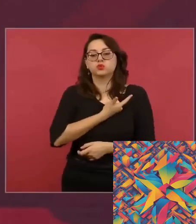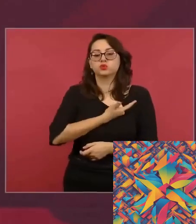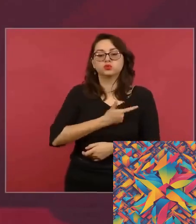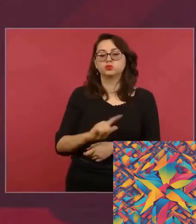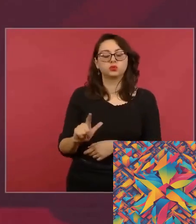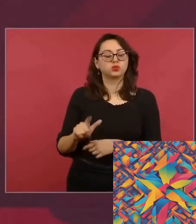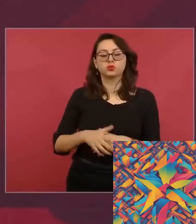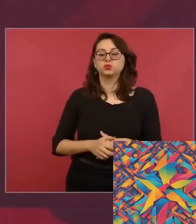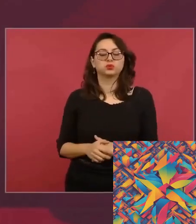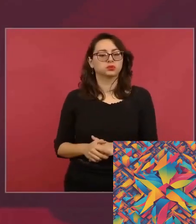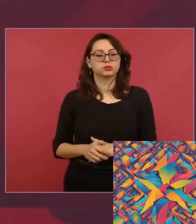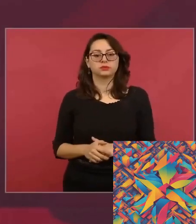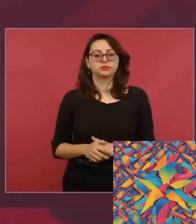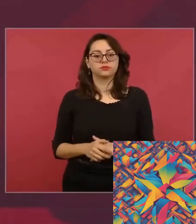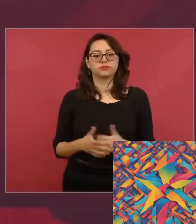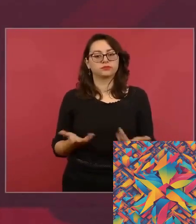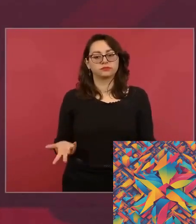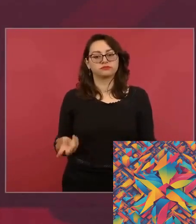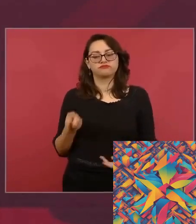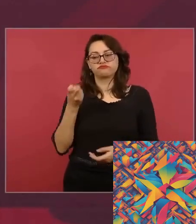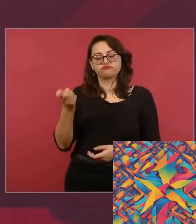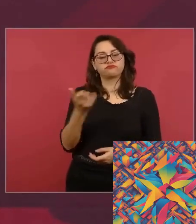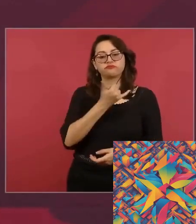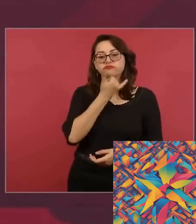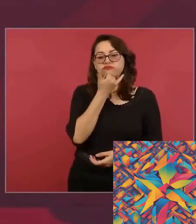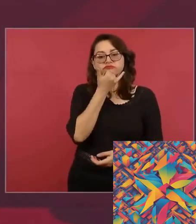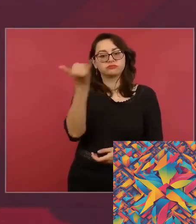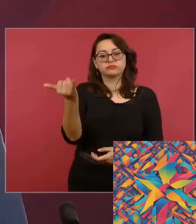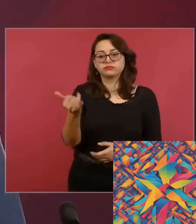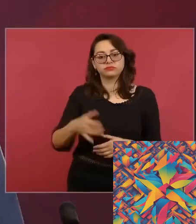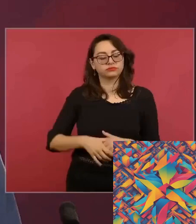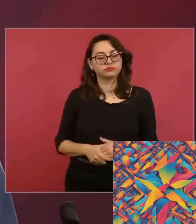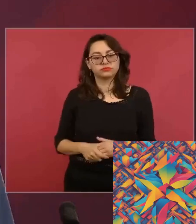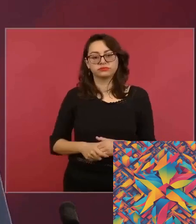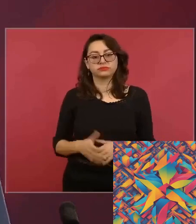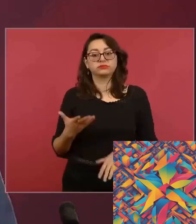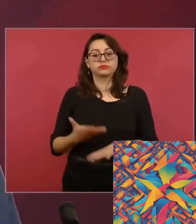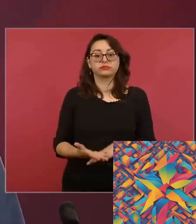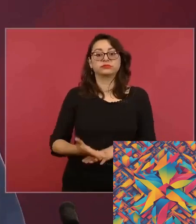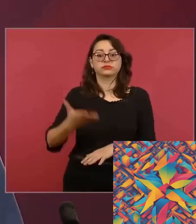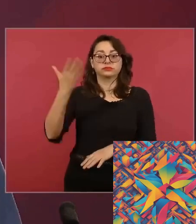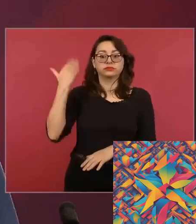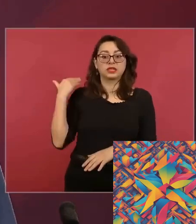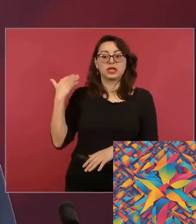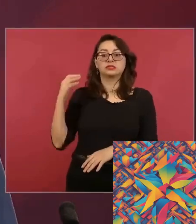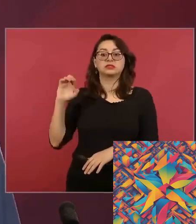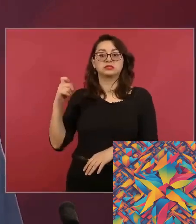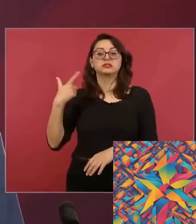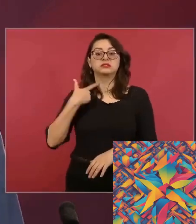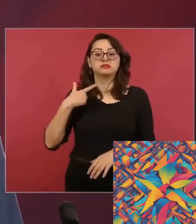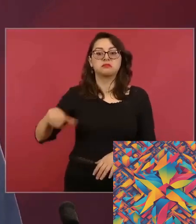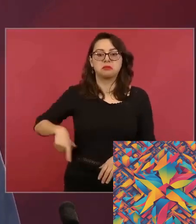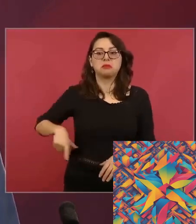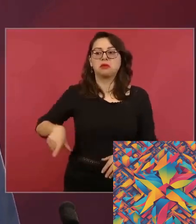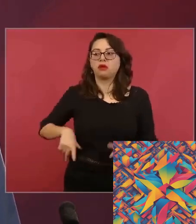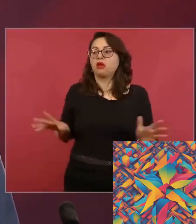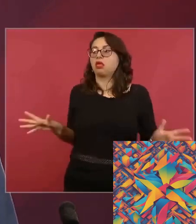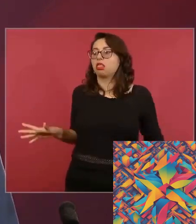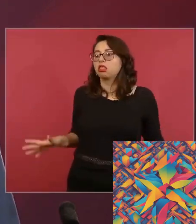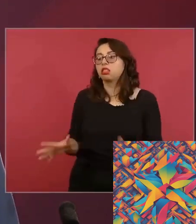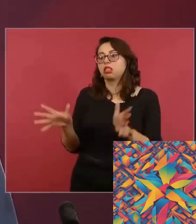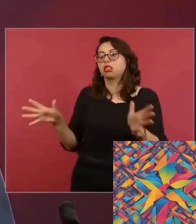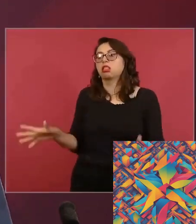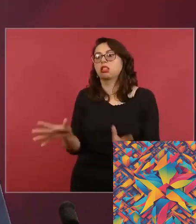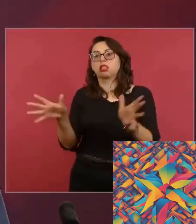En vísperas de la celebración del aniversario del movimiento de independencia de nuestro país, el presidente Andrés Manuel López Obrador nos invita a todos